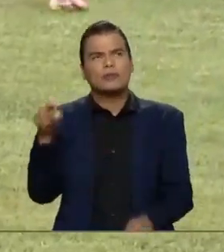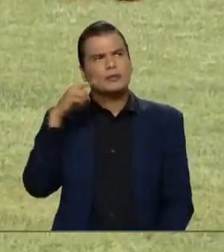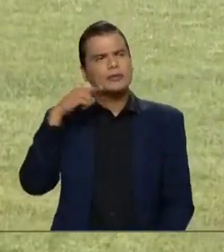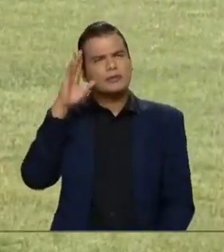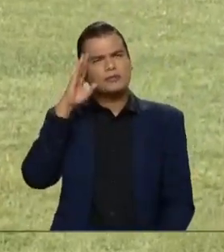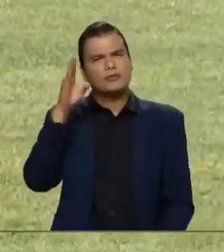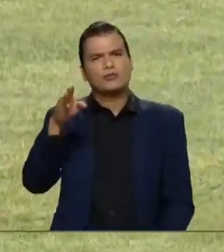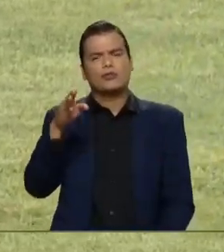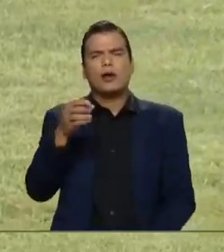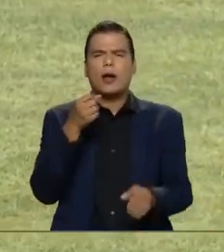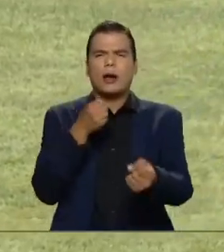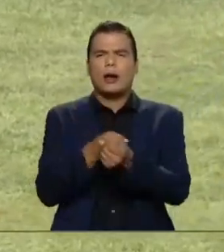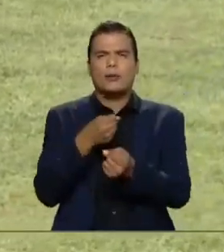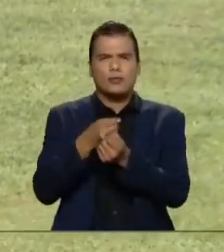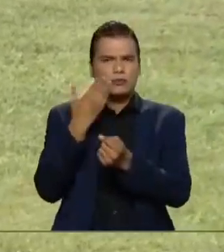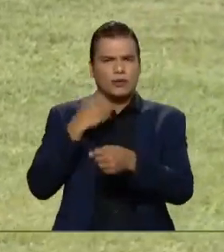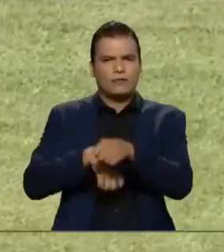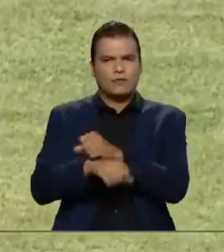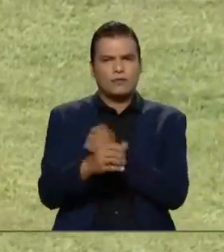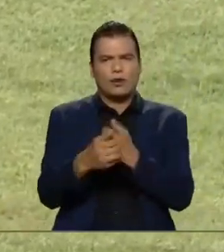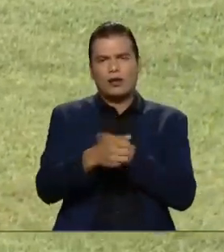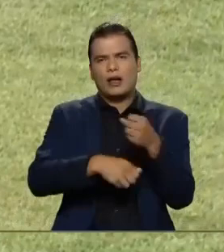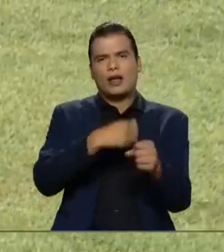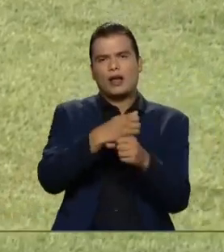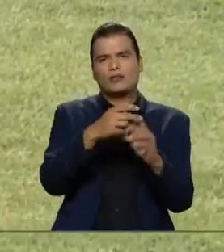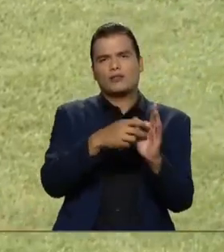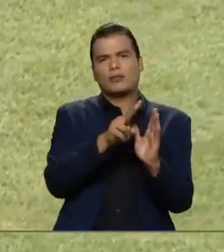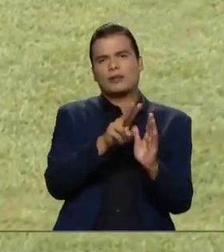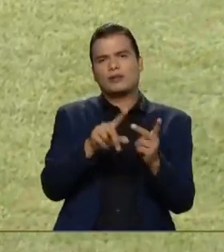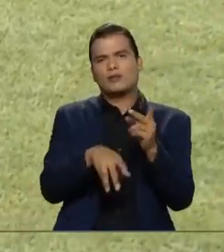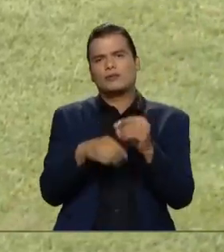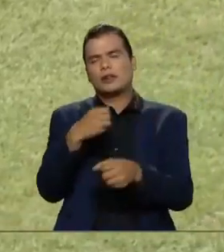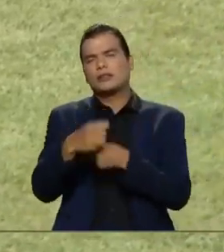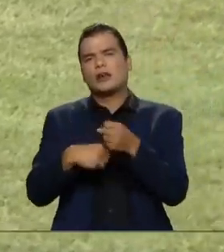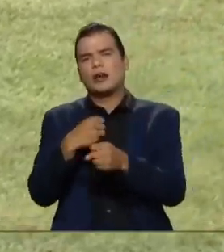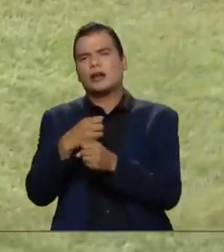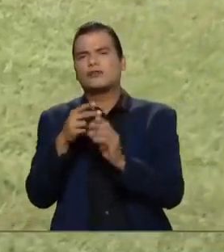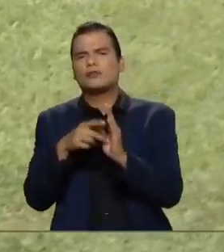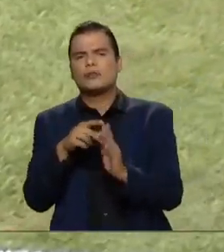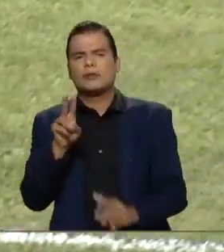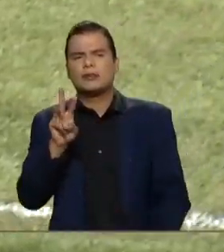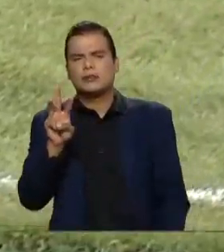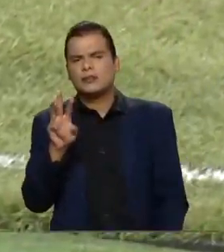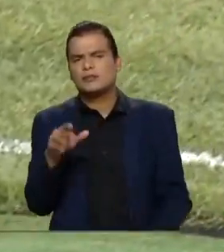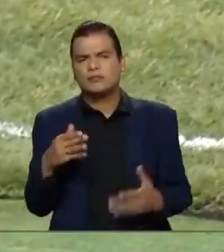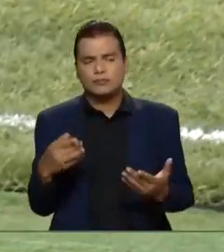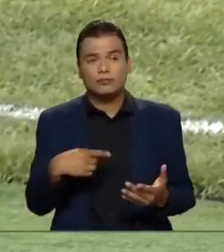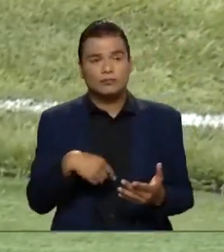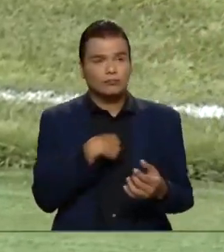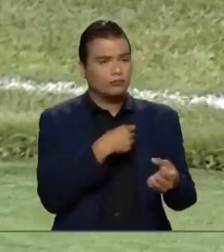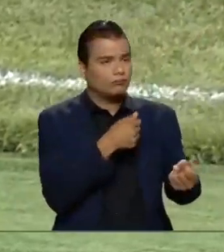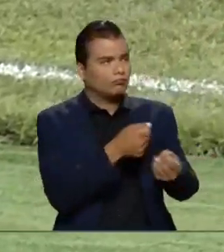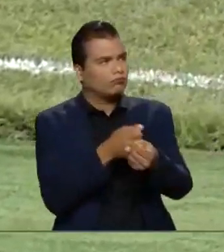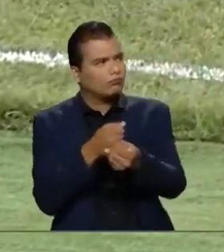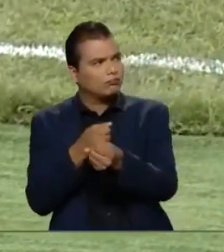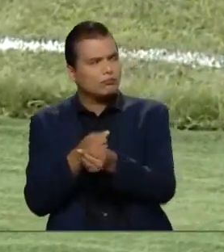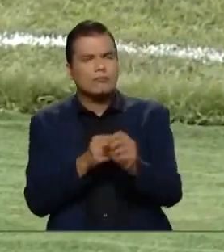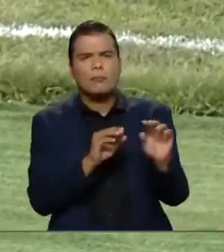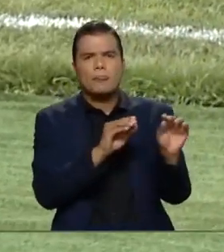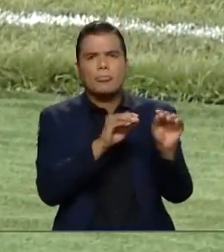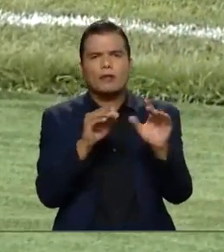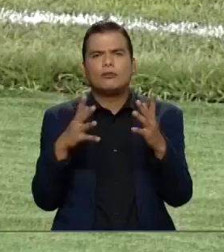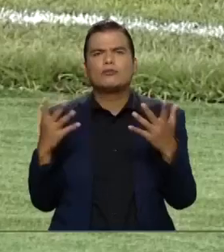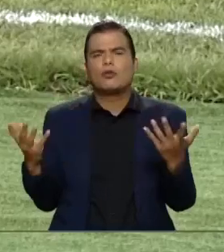para el fútbol vallecaucano en lo que resta del año y el próximo año? Hemos venido generando un apoyo en la parte formativa con los